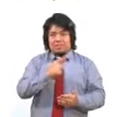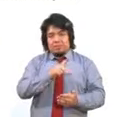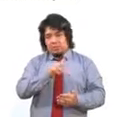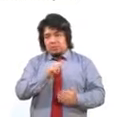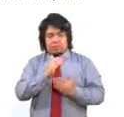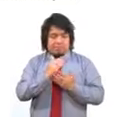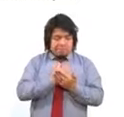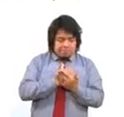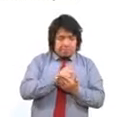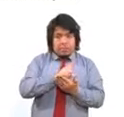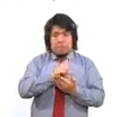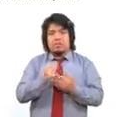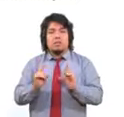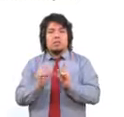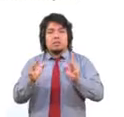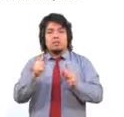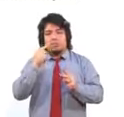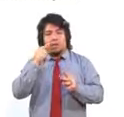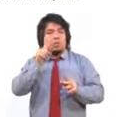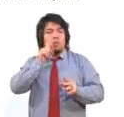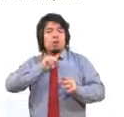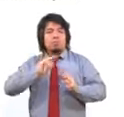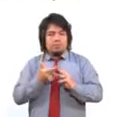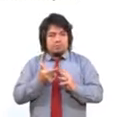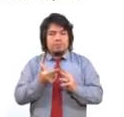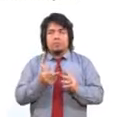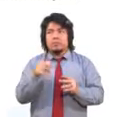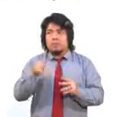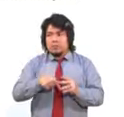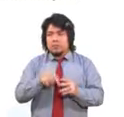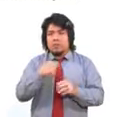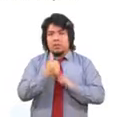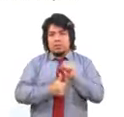un feminicidio. Hemos dado en este año